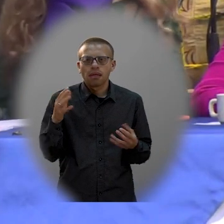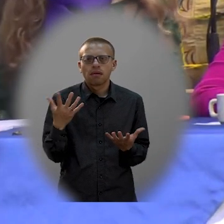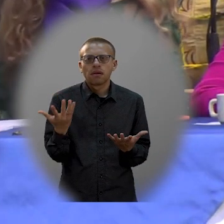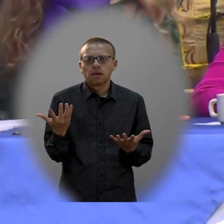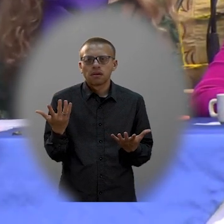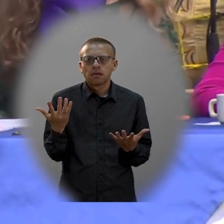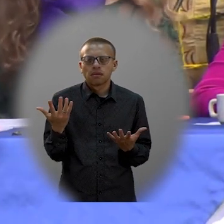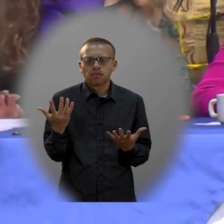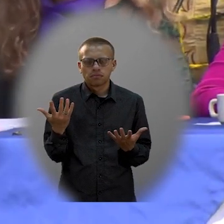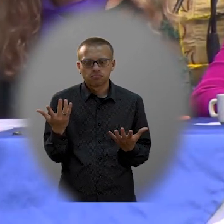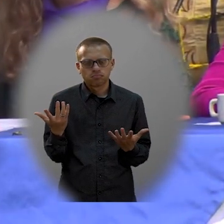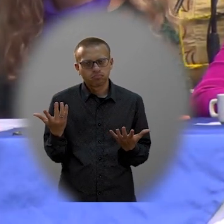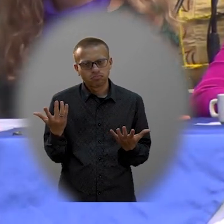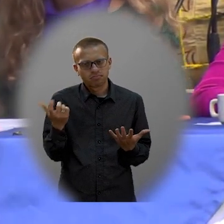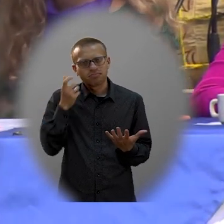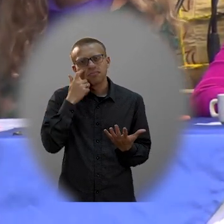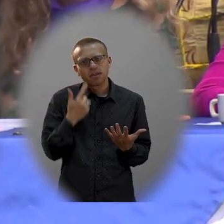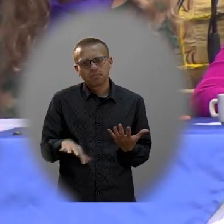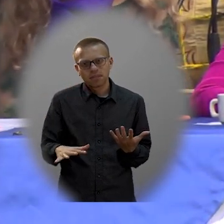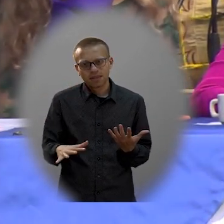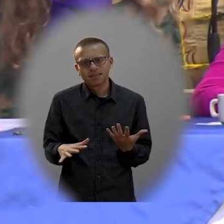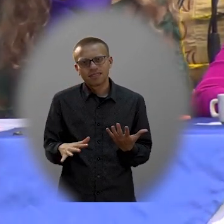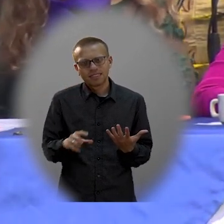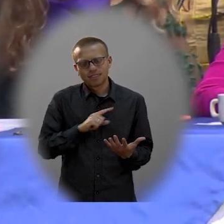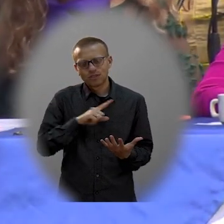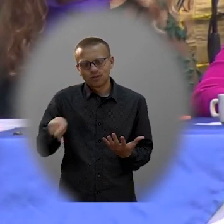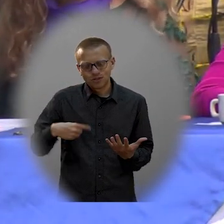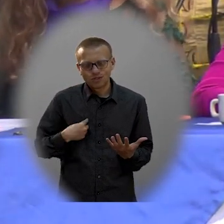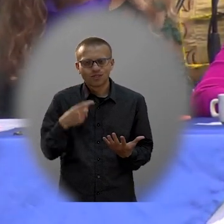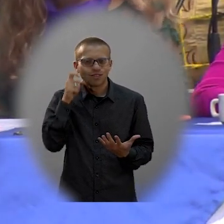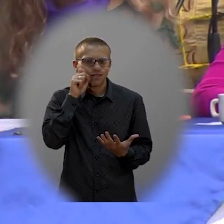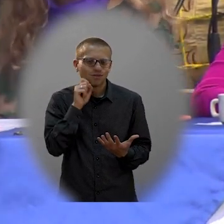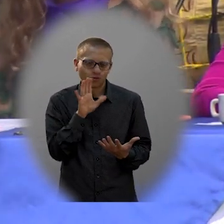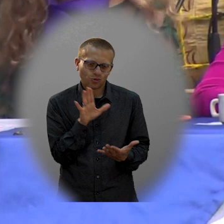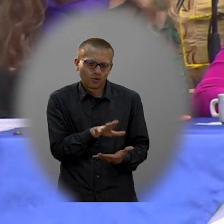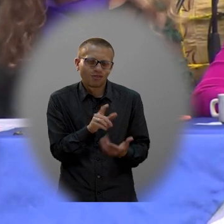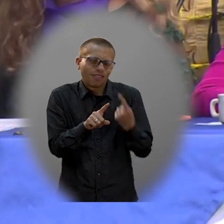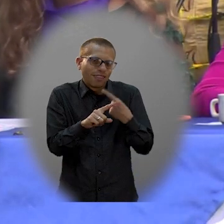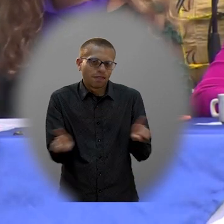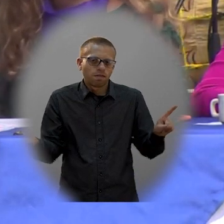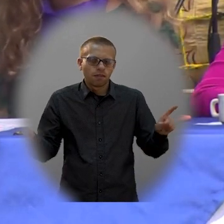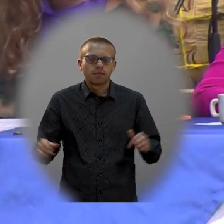las identidades del sexo, disidentes del sexo-género.